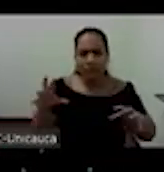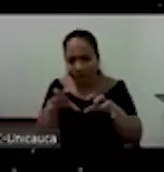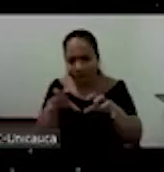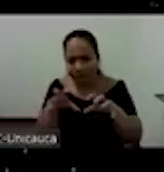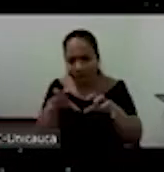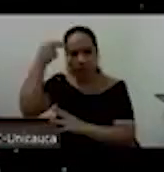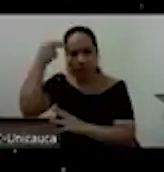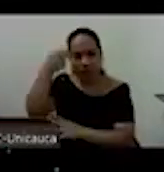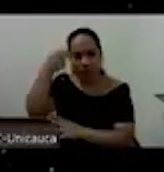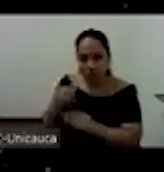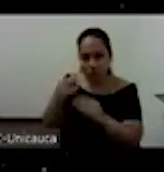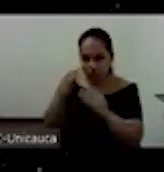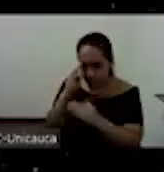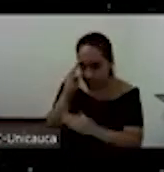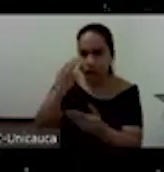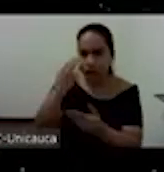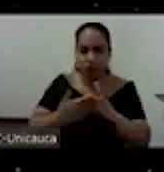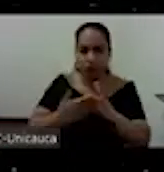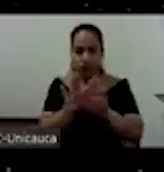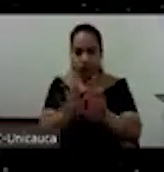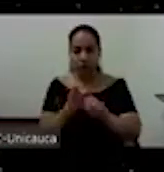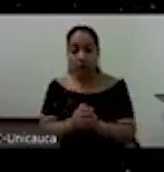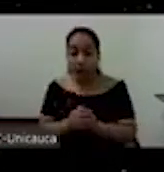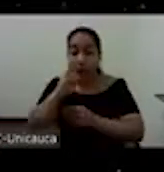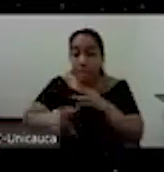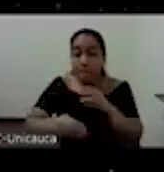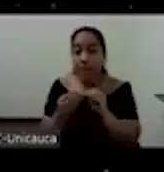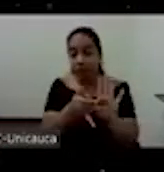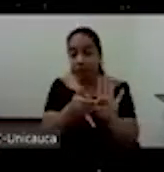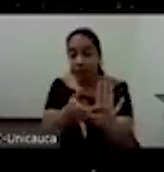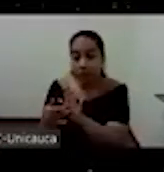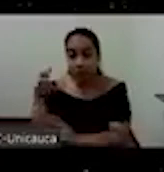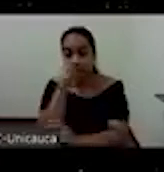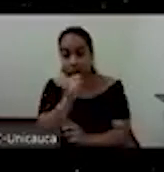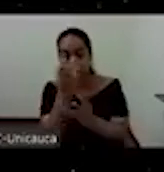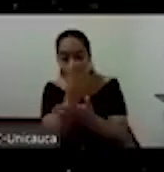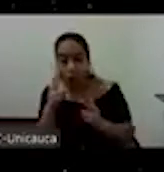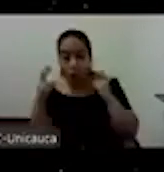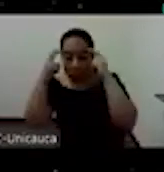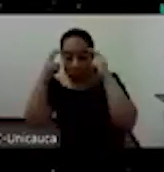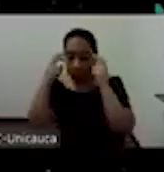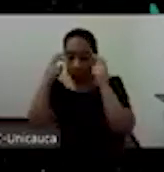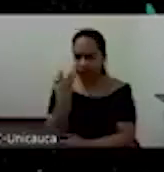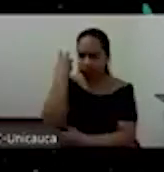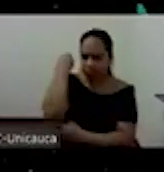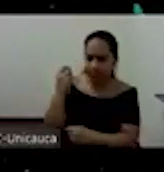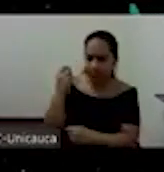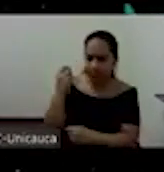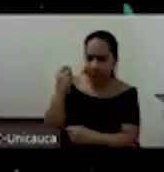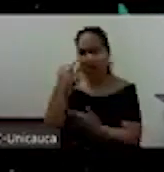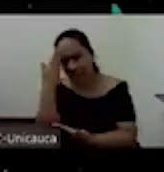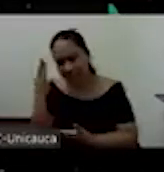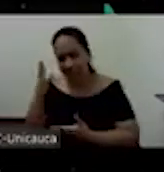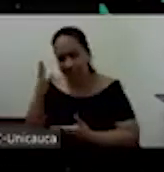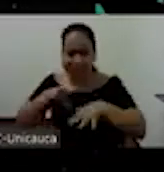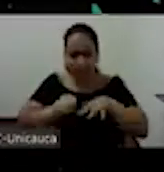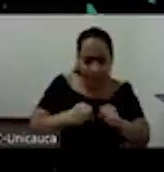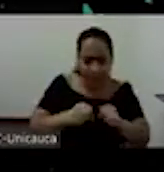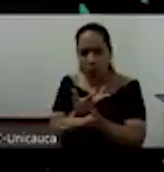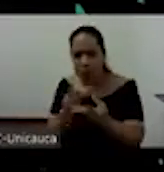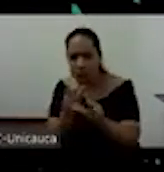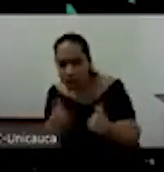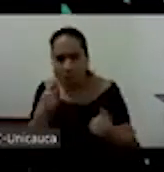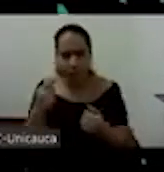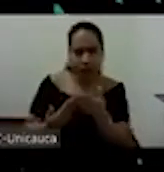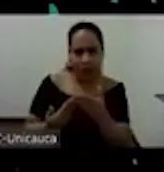y futura de los pueblos, en la cual se evocan saberes ancestrales que, a pesar de la amenaza de sus expresiones